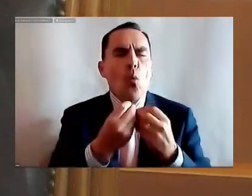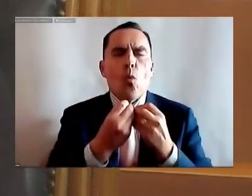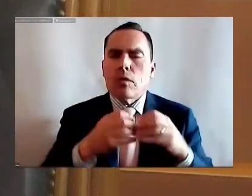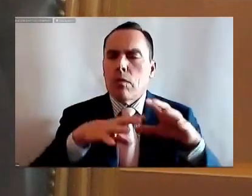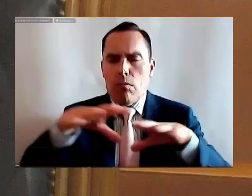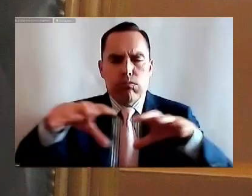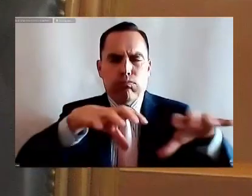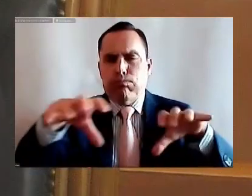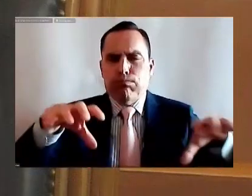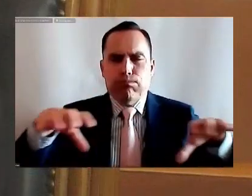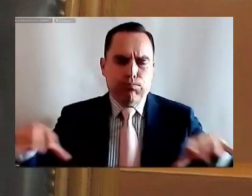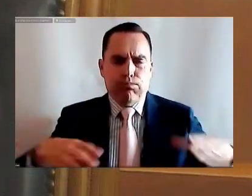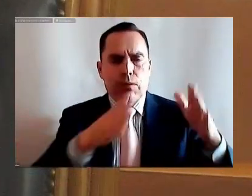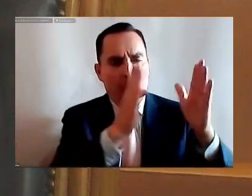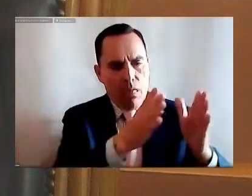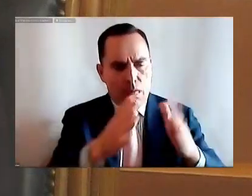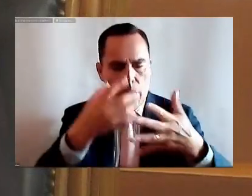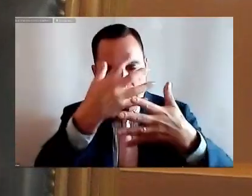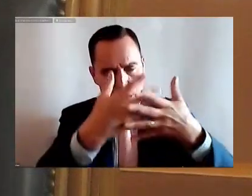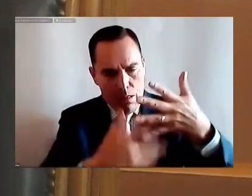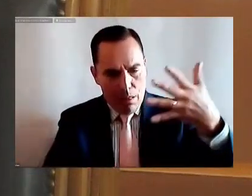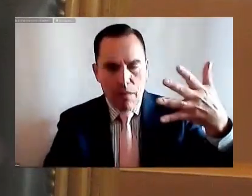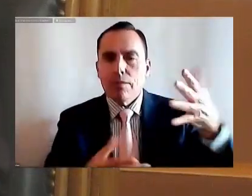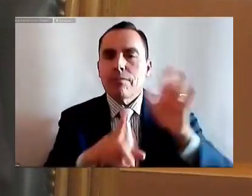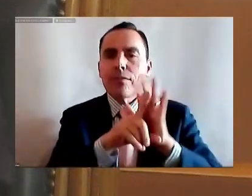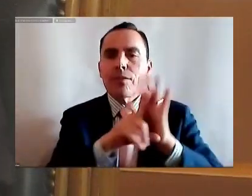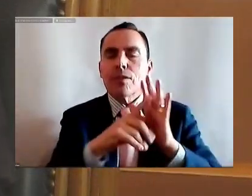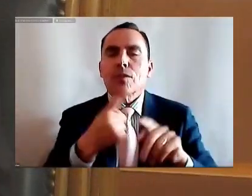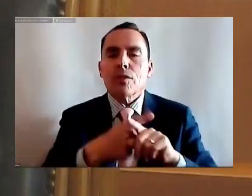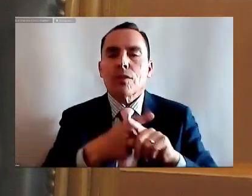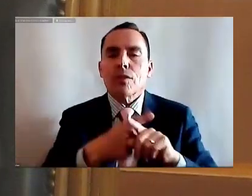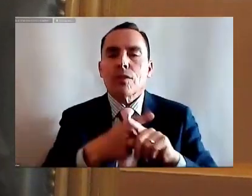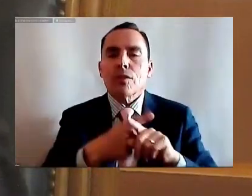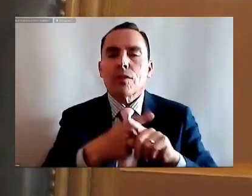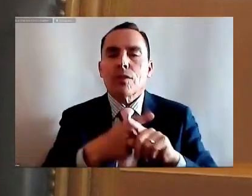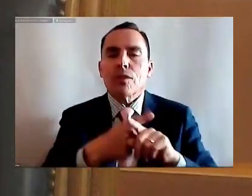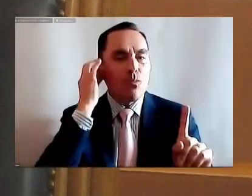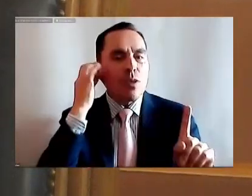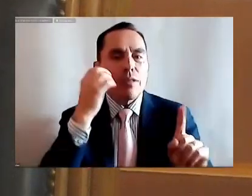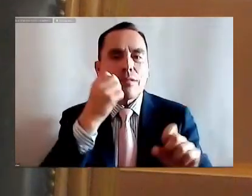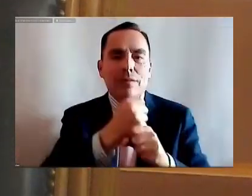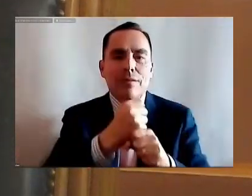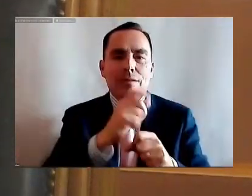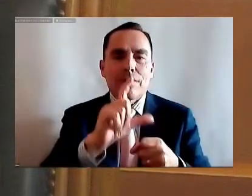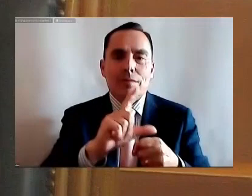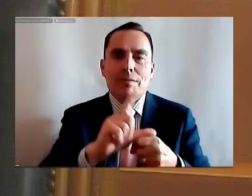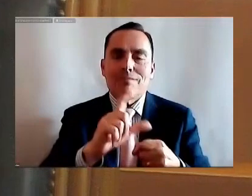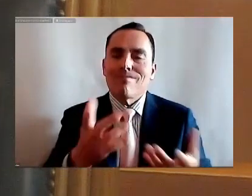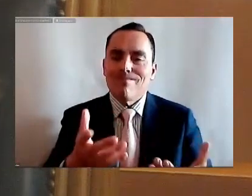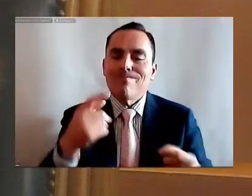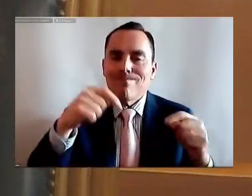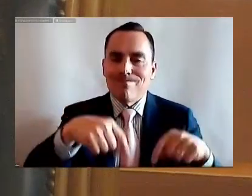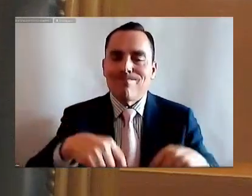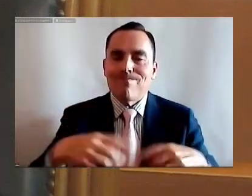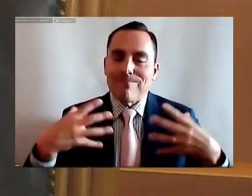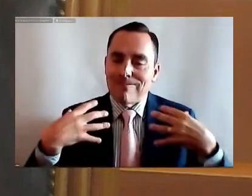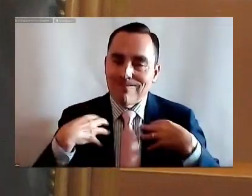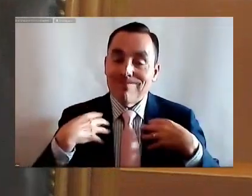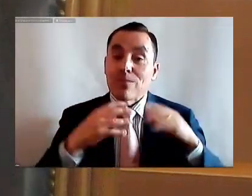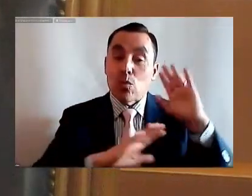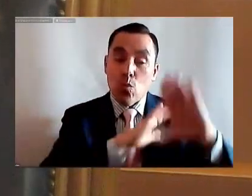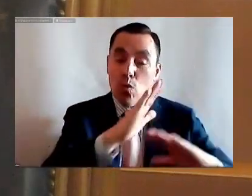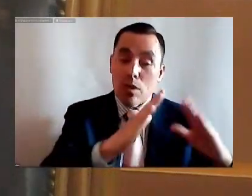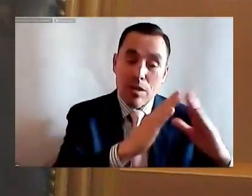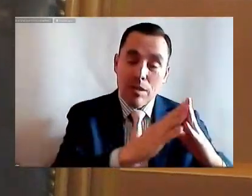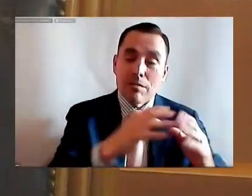cambio en la forma en que la mujer se integra al trabajo y cómo nos hacemos cargo de esos cuidados y cómo nos hacemos todos cargo